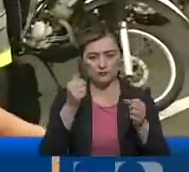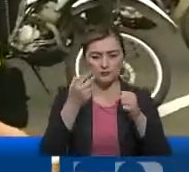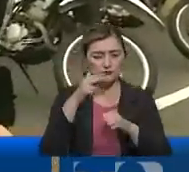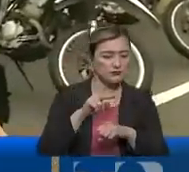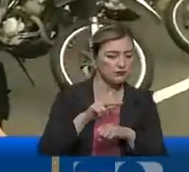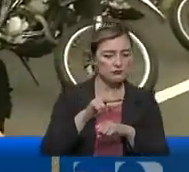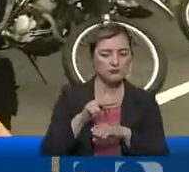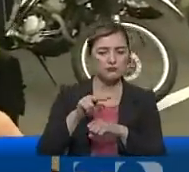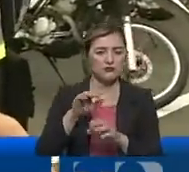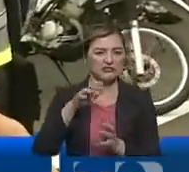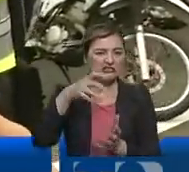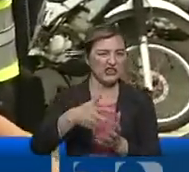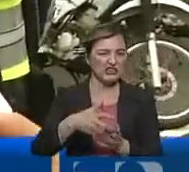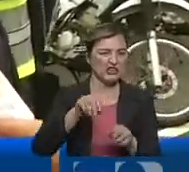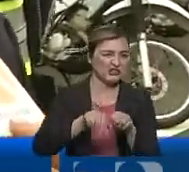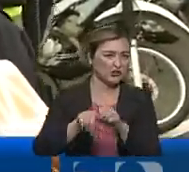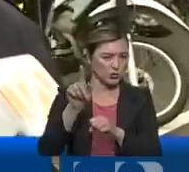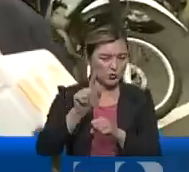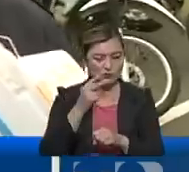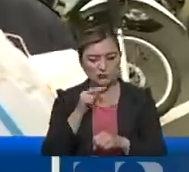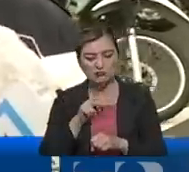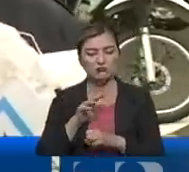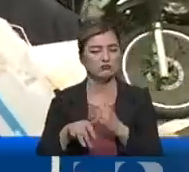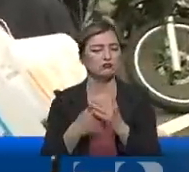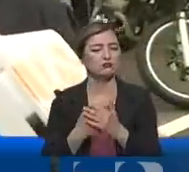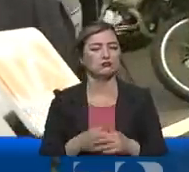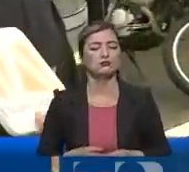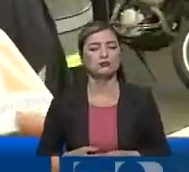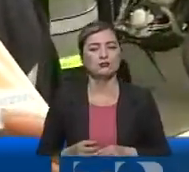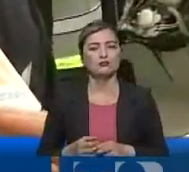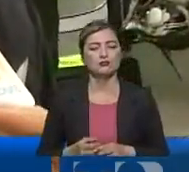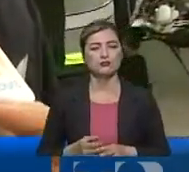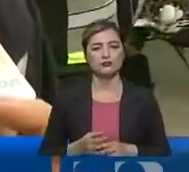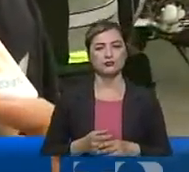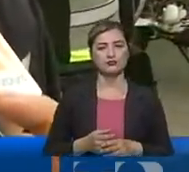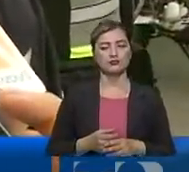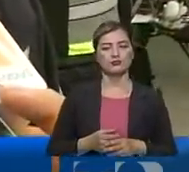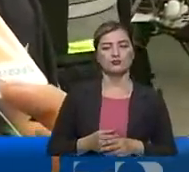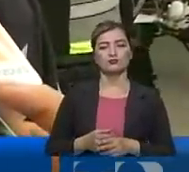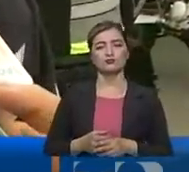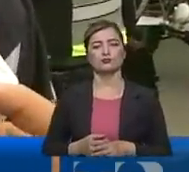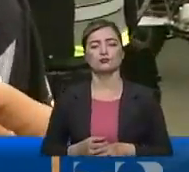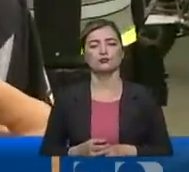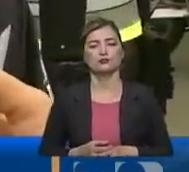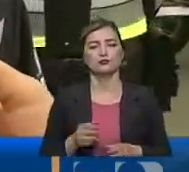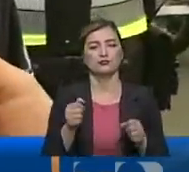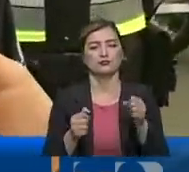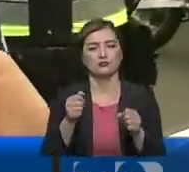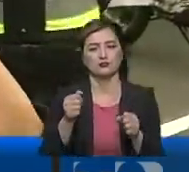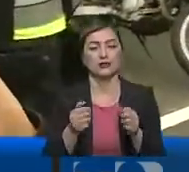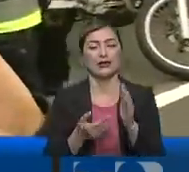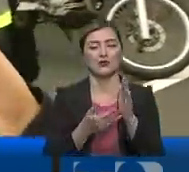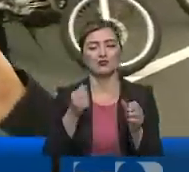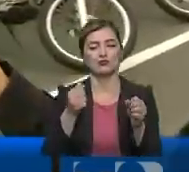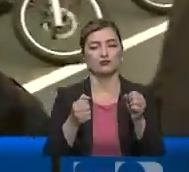que las llantas estén en buen estado, que tal vez no tenga el vehículo películas